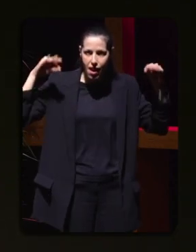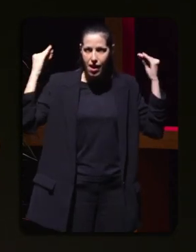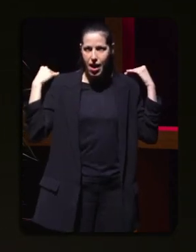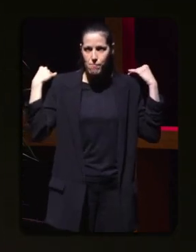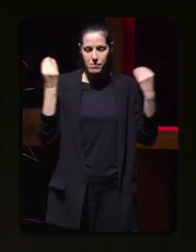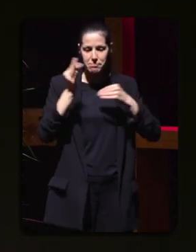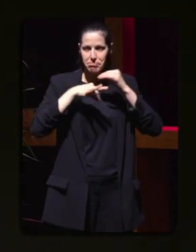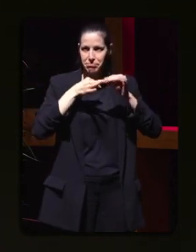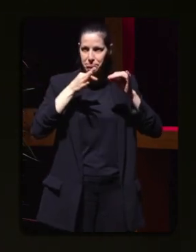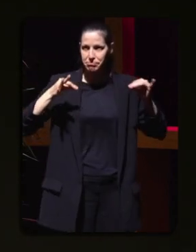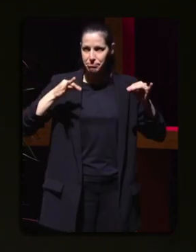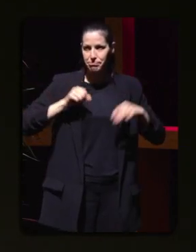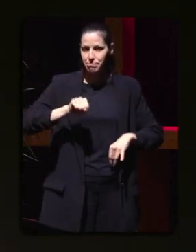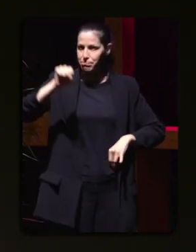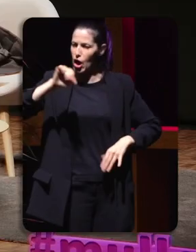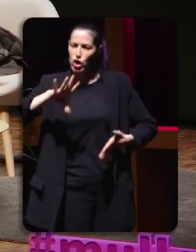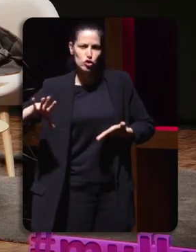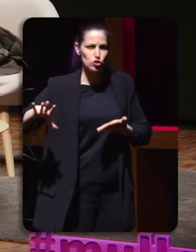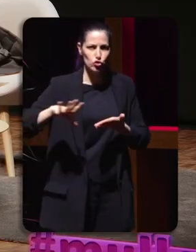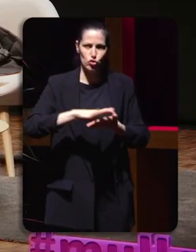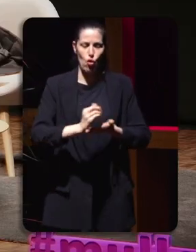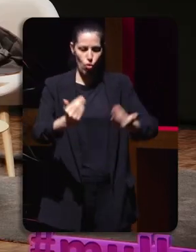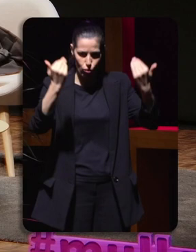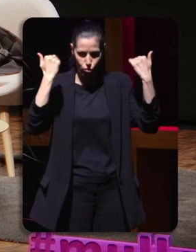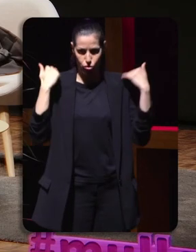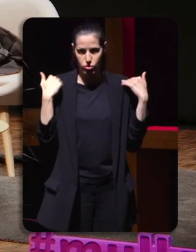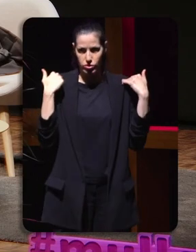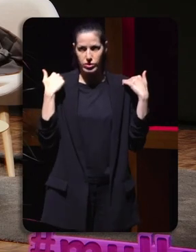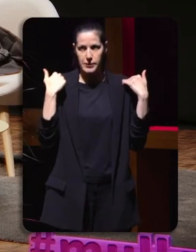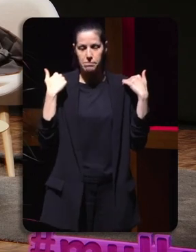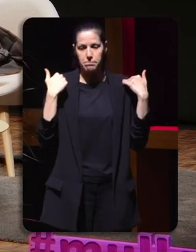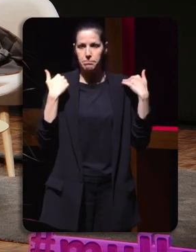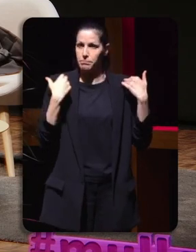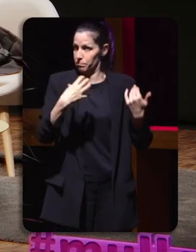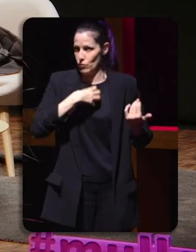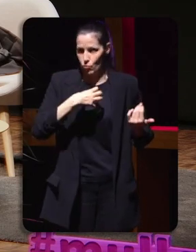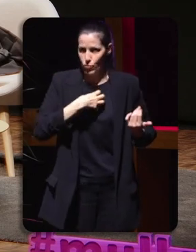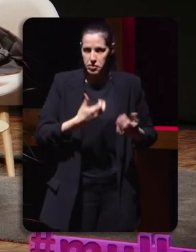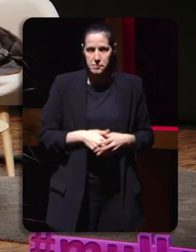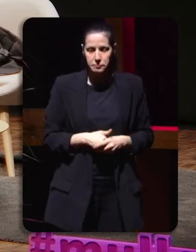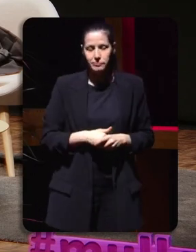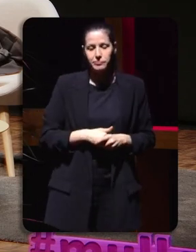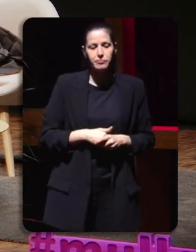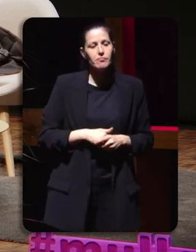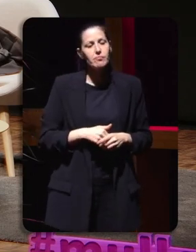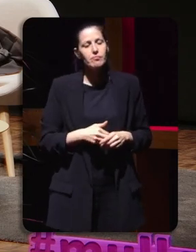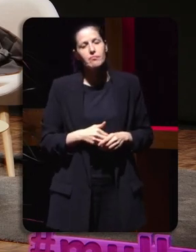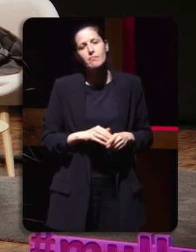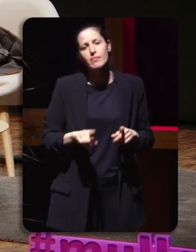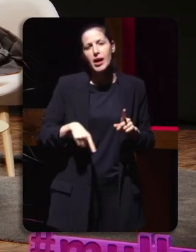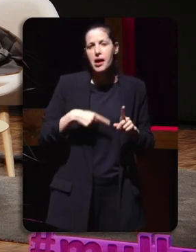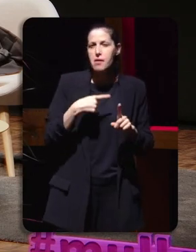gracias todo todo no me van quitando algo y además todo esto mezclado con